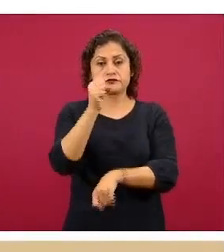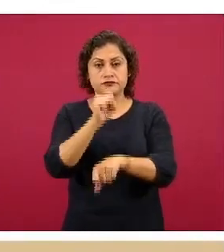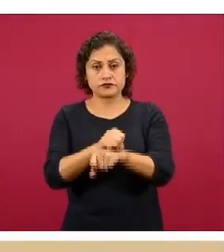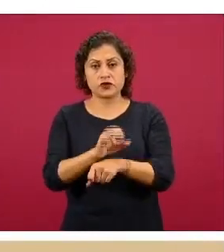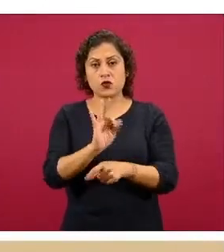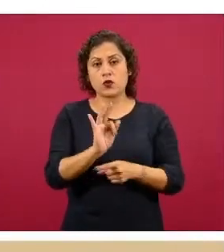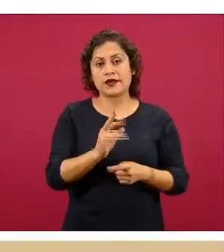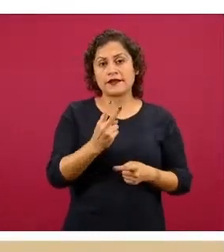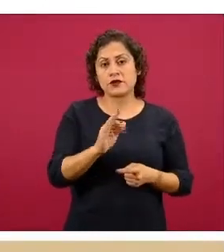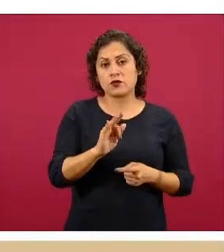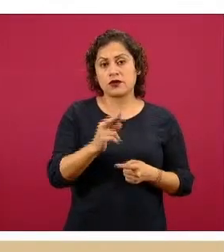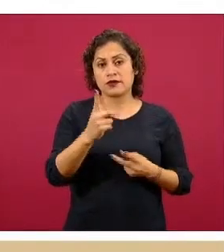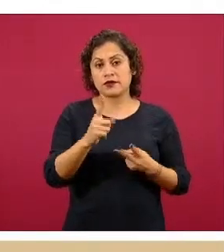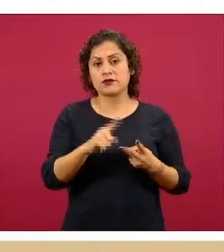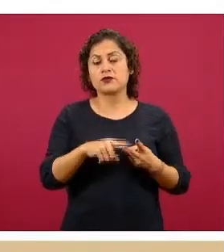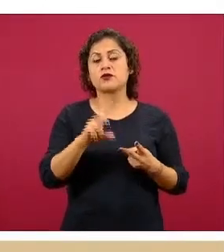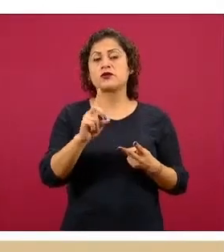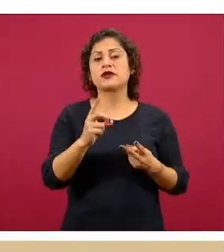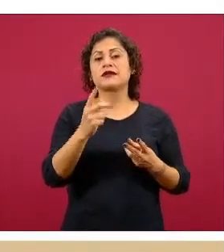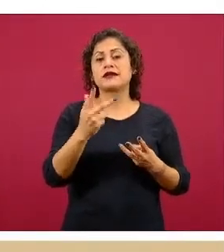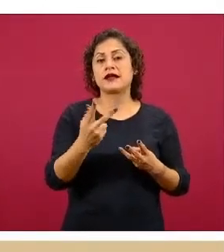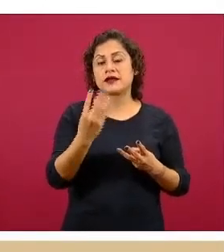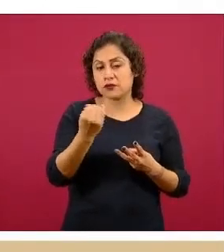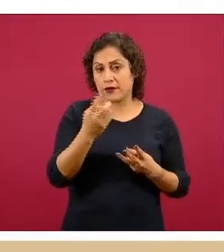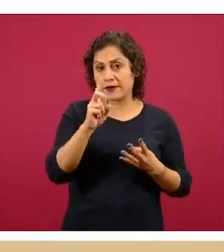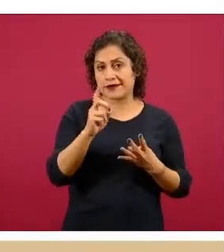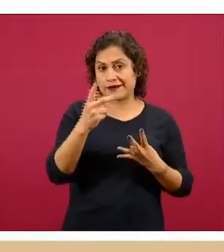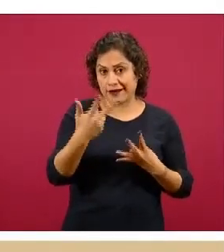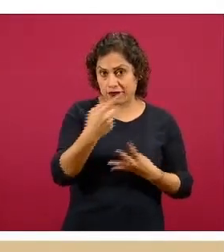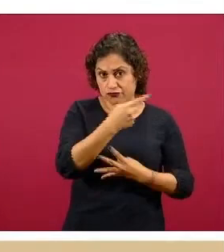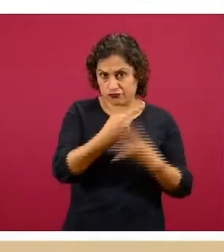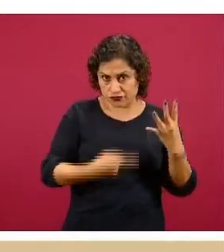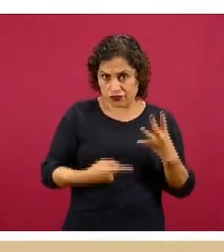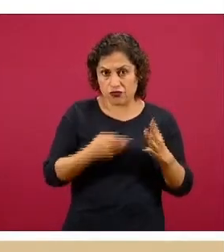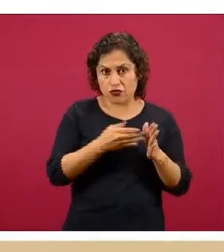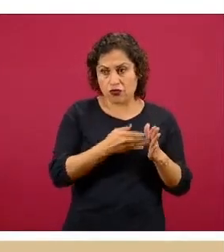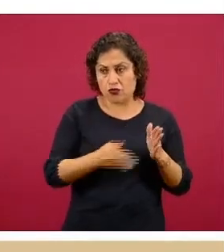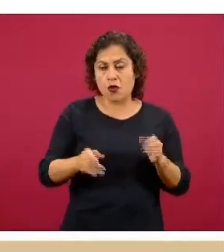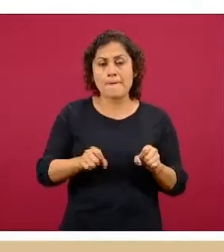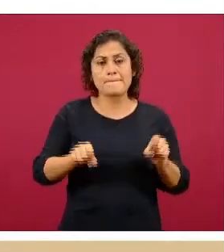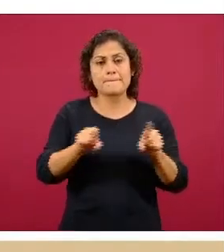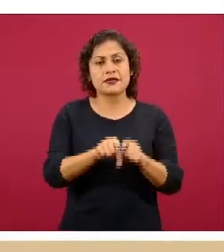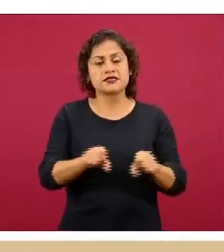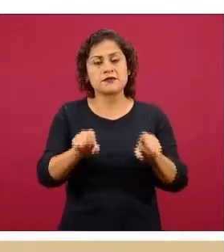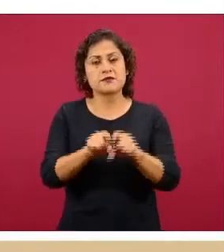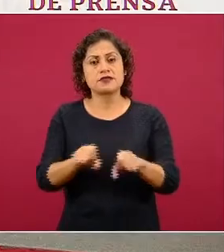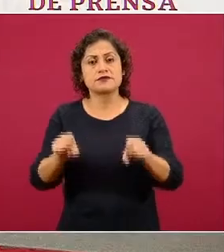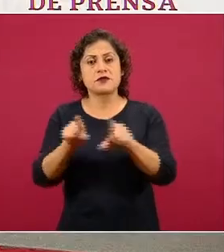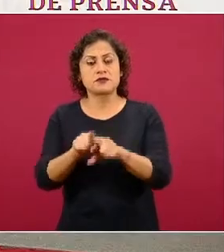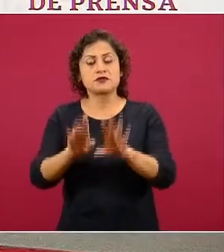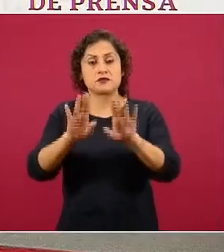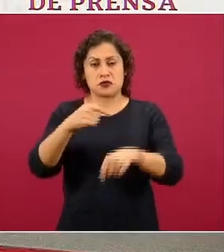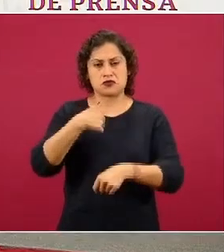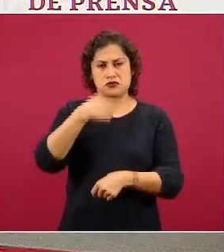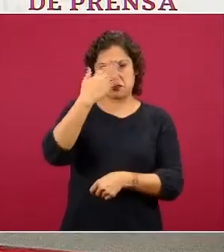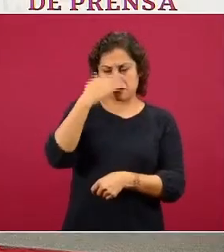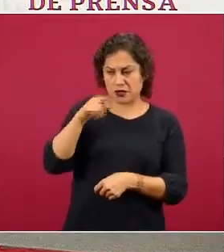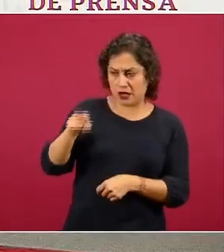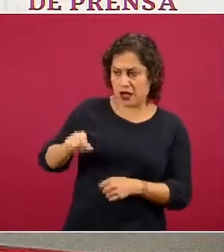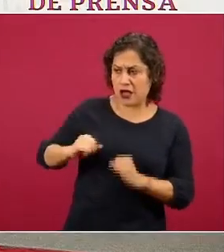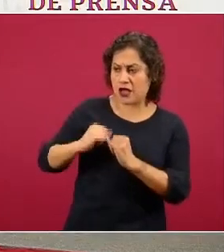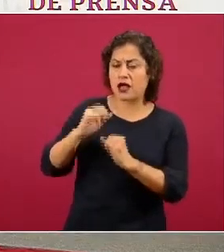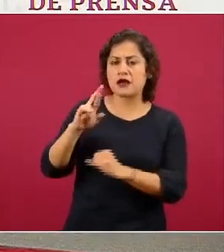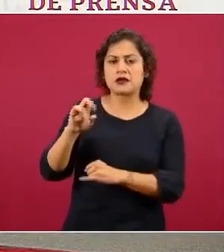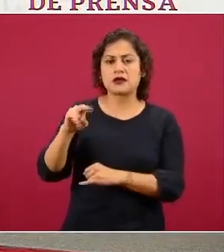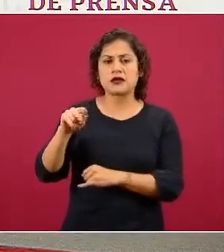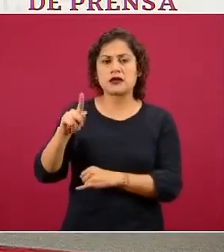41, 40, 39, 38, prácticamente con el mismo nivel, y sé que RENAPO ha estado trabajando con el gobierno de